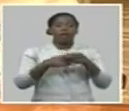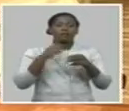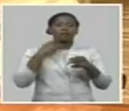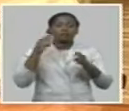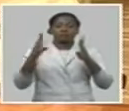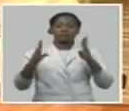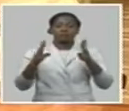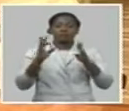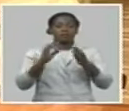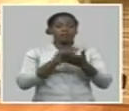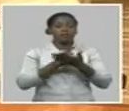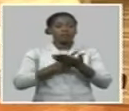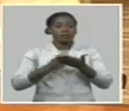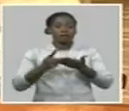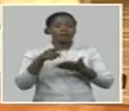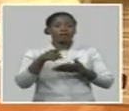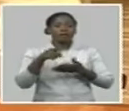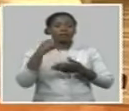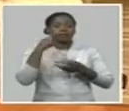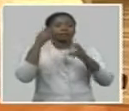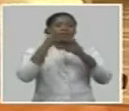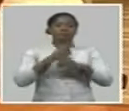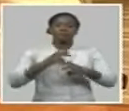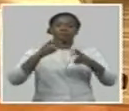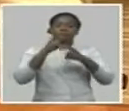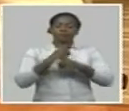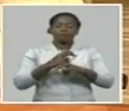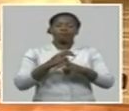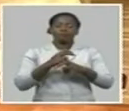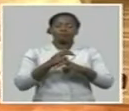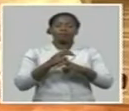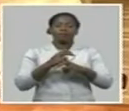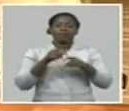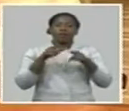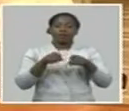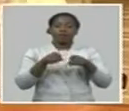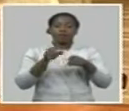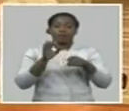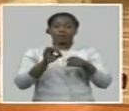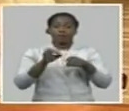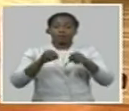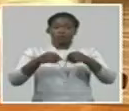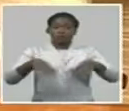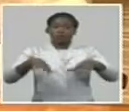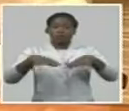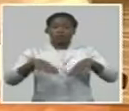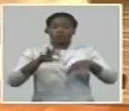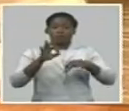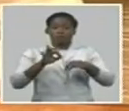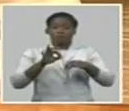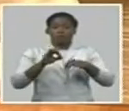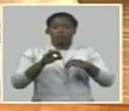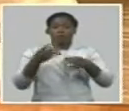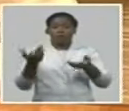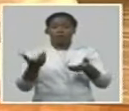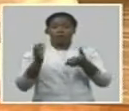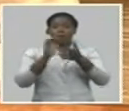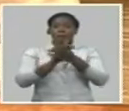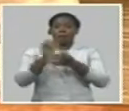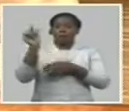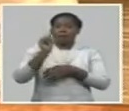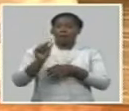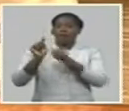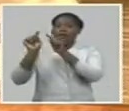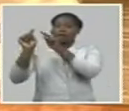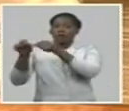ciclos la regulación de los consumos para el riego en la parte agrícola a partir de que las fuentes fundamentales tengan mayabeque y en